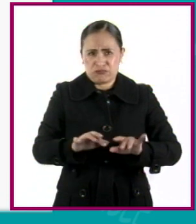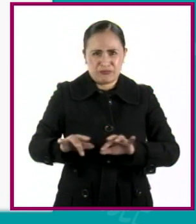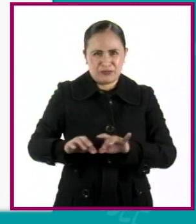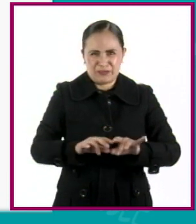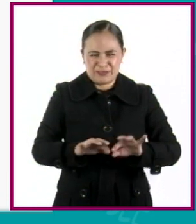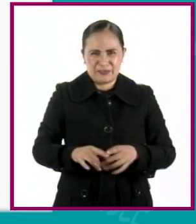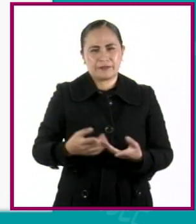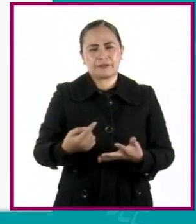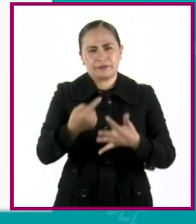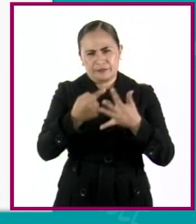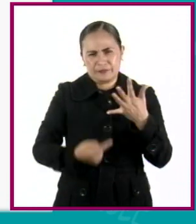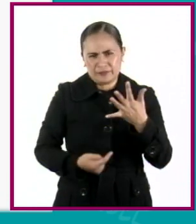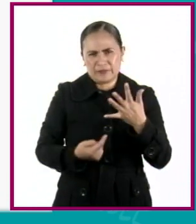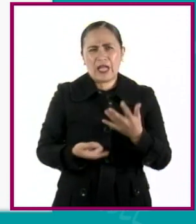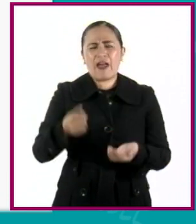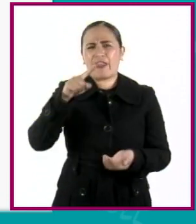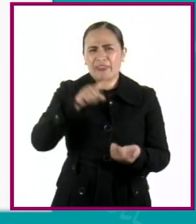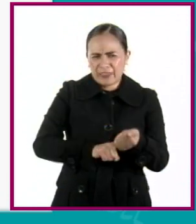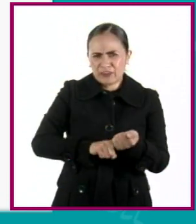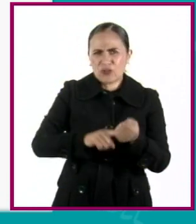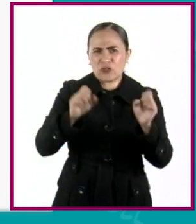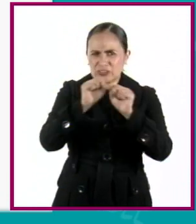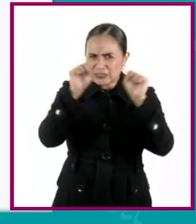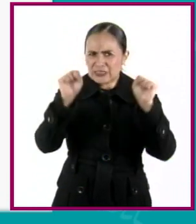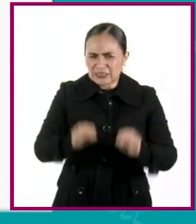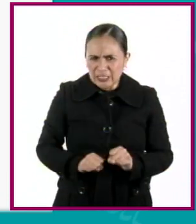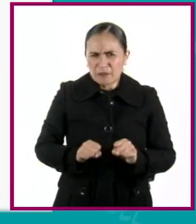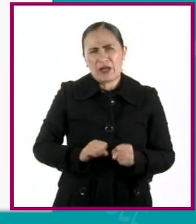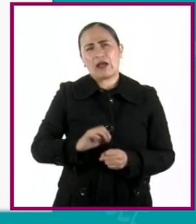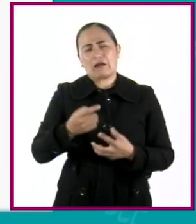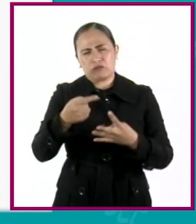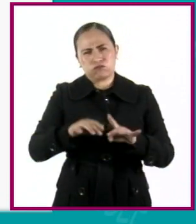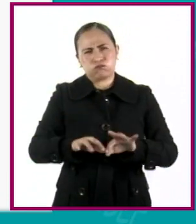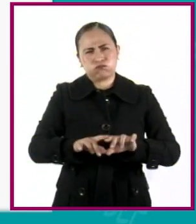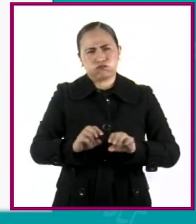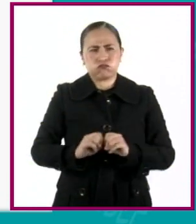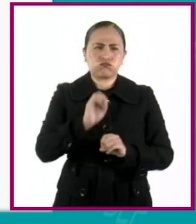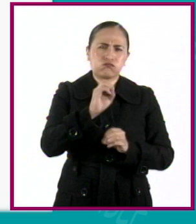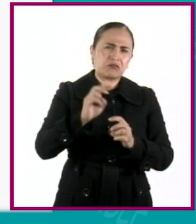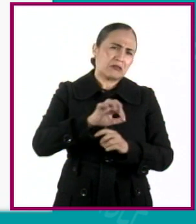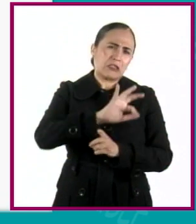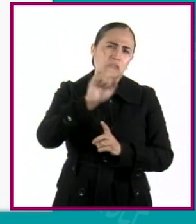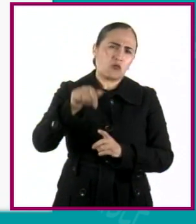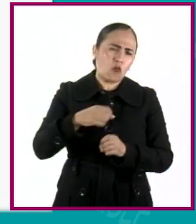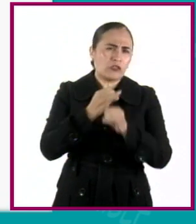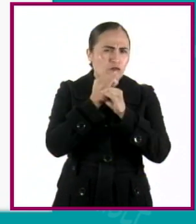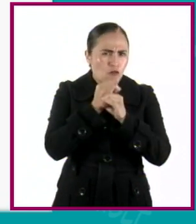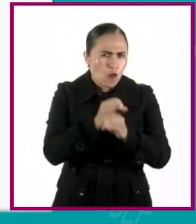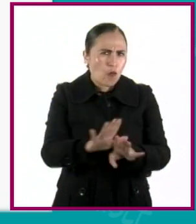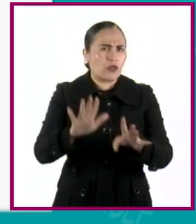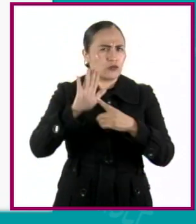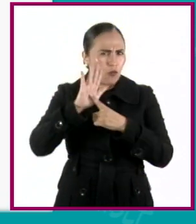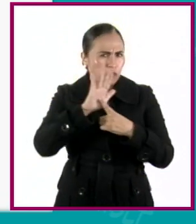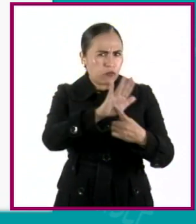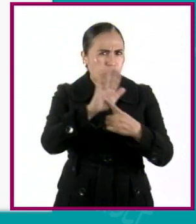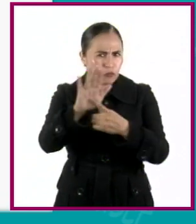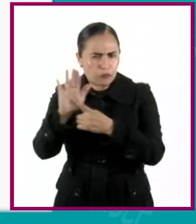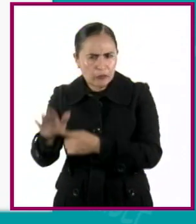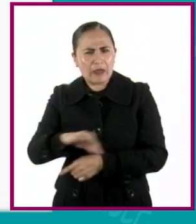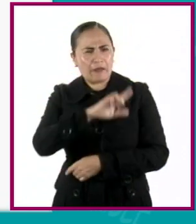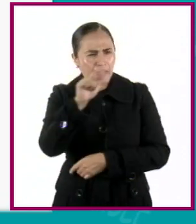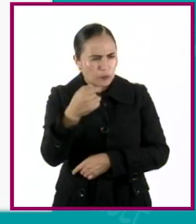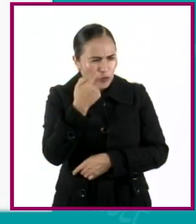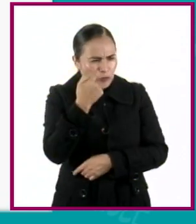ahí y esos empiezan a producir predicciones y con ellos hacer un mejor diagnóstico